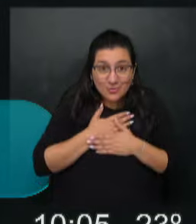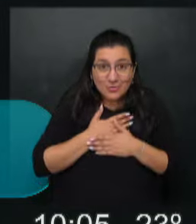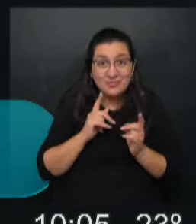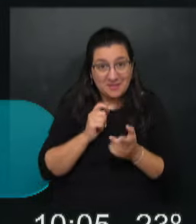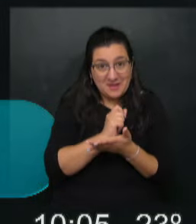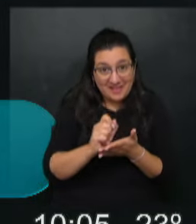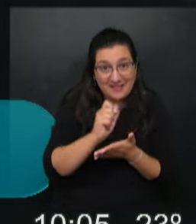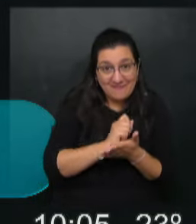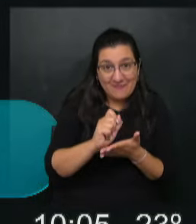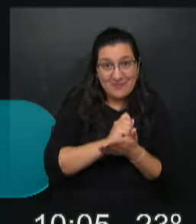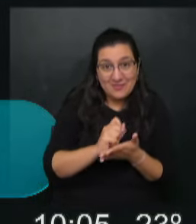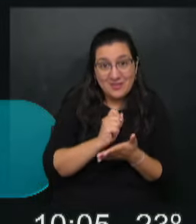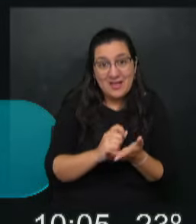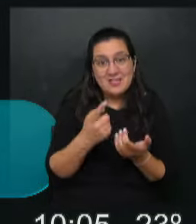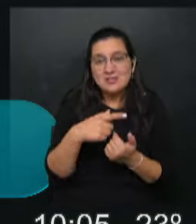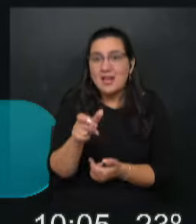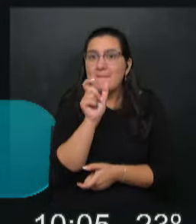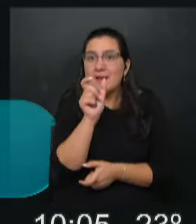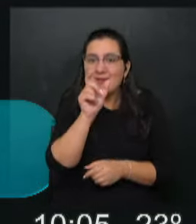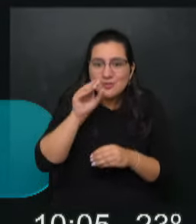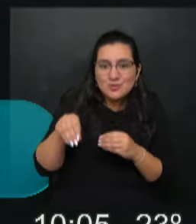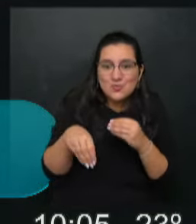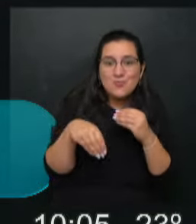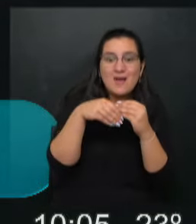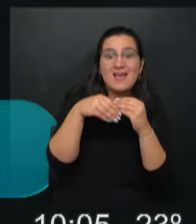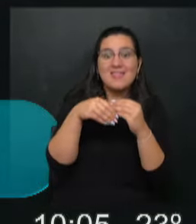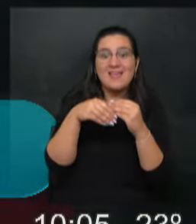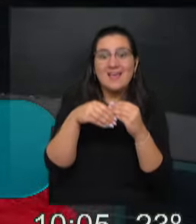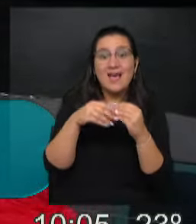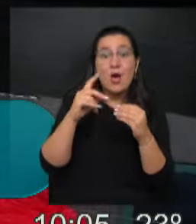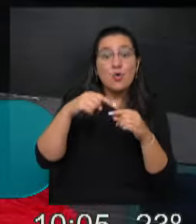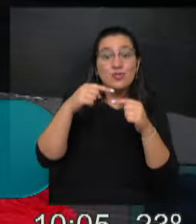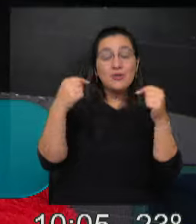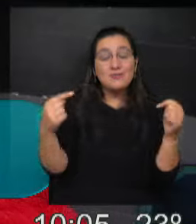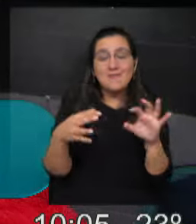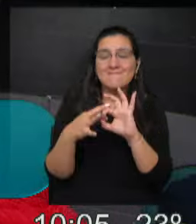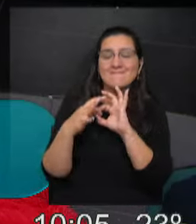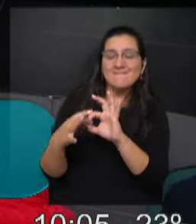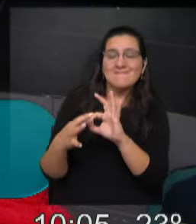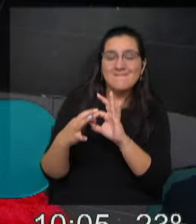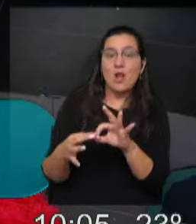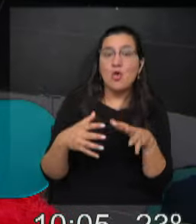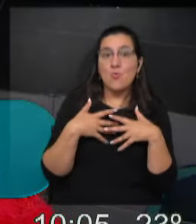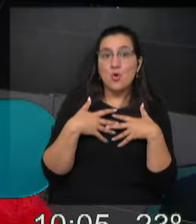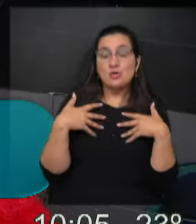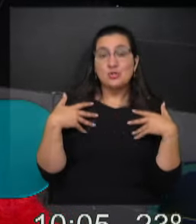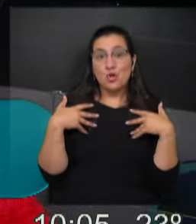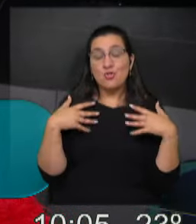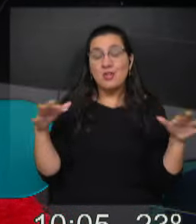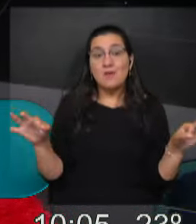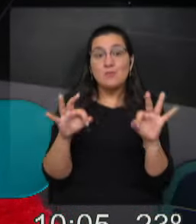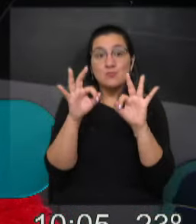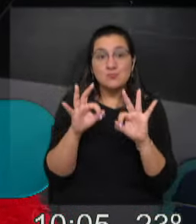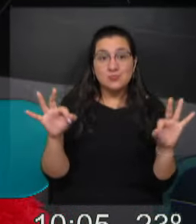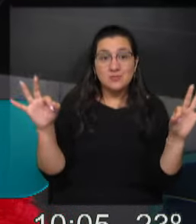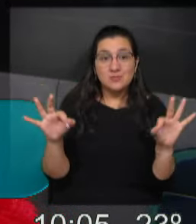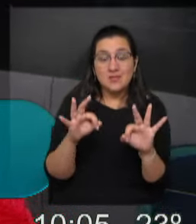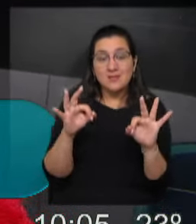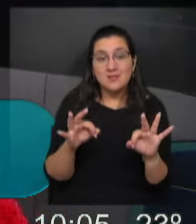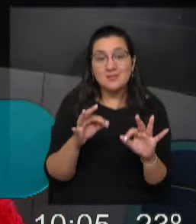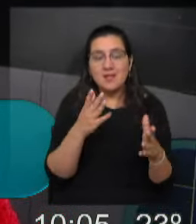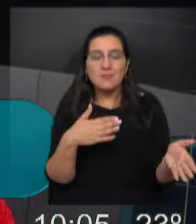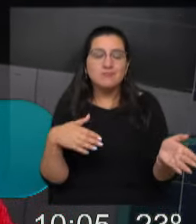compongo, la palabra sumada a otro universo que para mí ahí está ligada a la emocionalidad de la música, que es la melodía